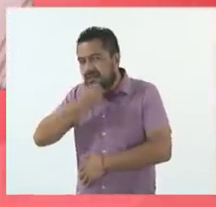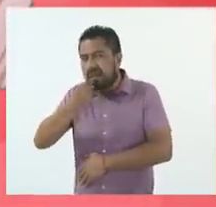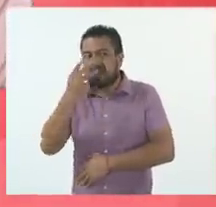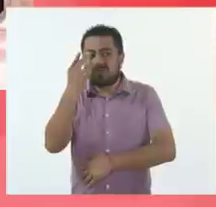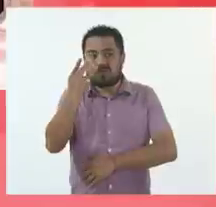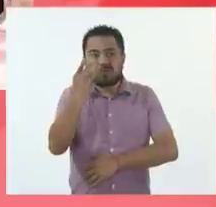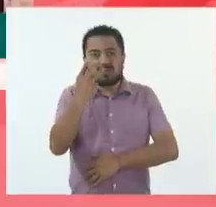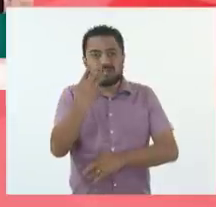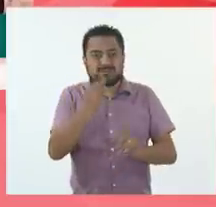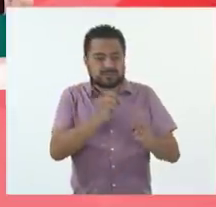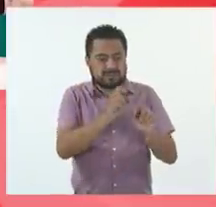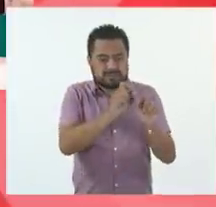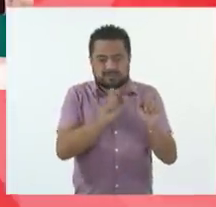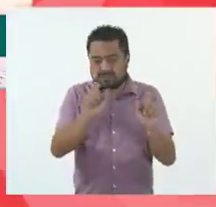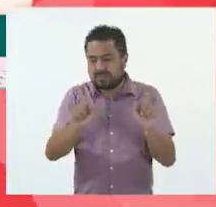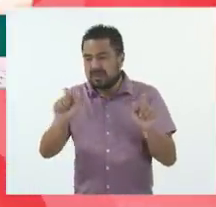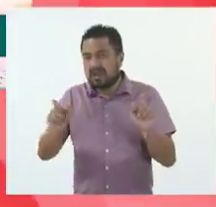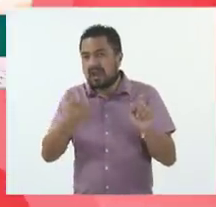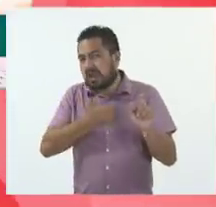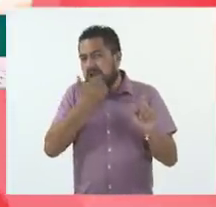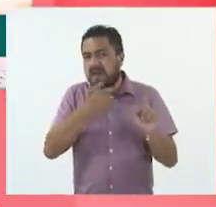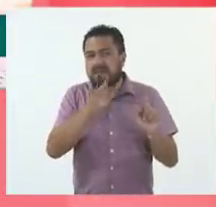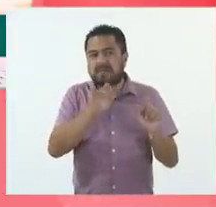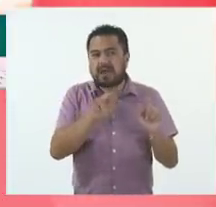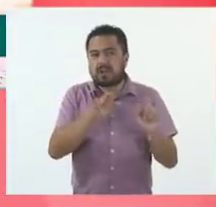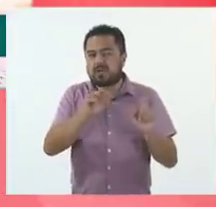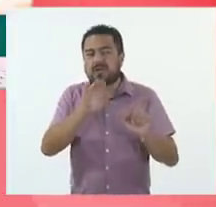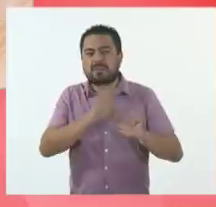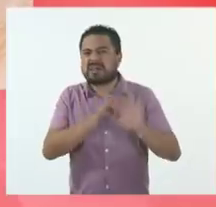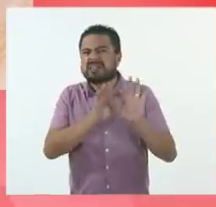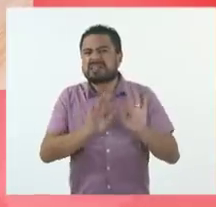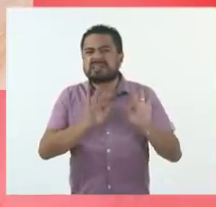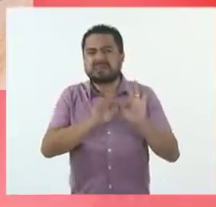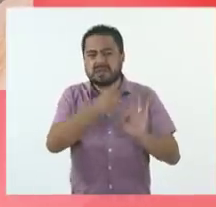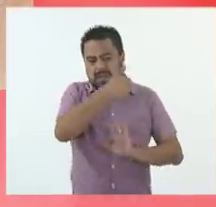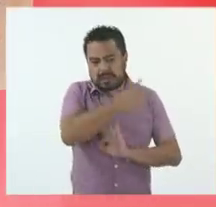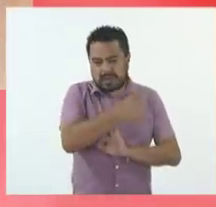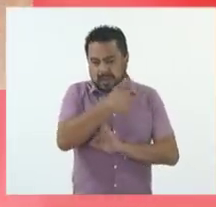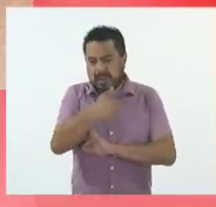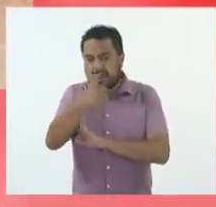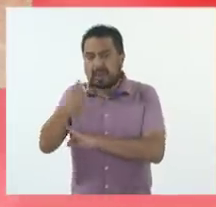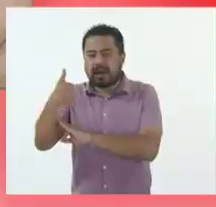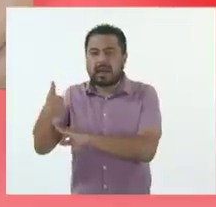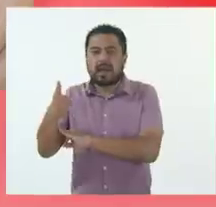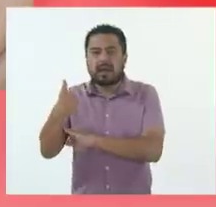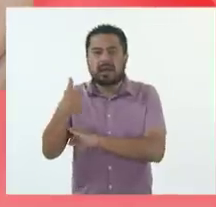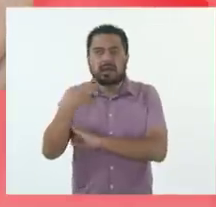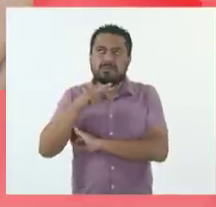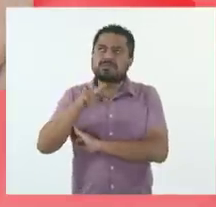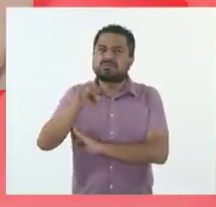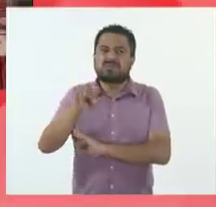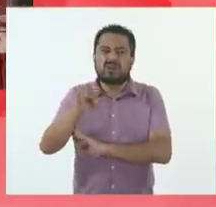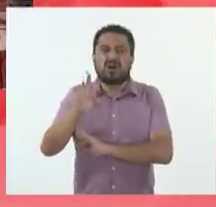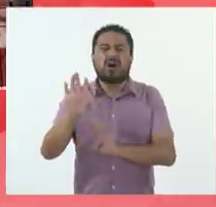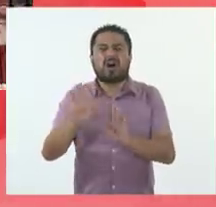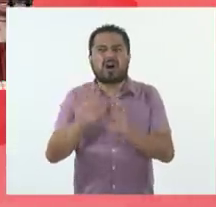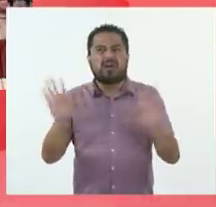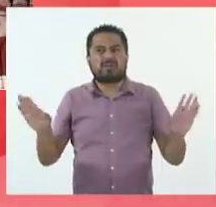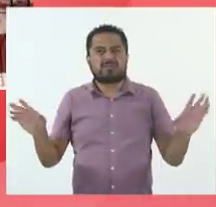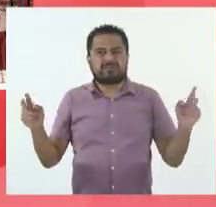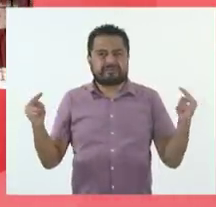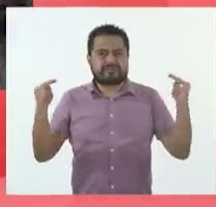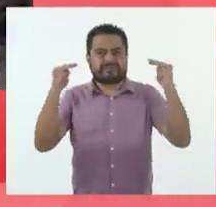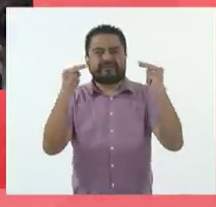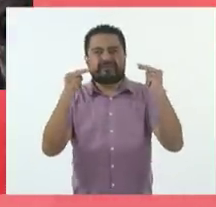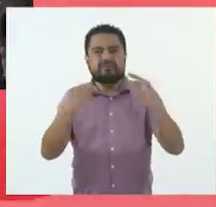un roleo que es el clásico barroco, pero lo importante es que cada una de las figuras está viendo a su contraparte.